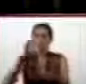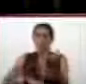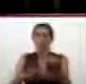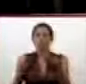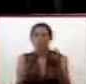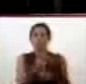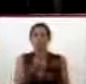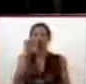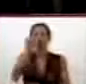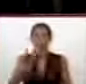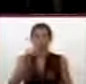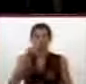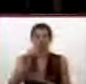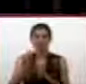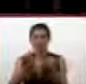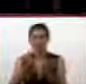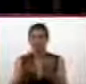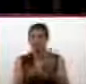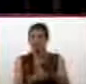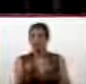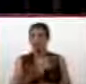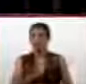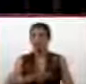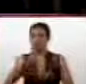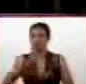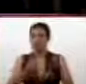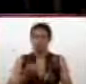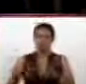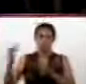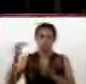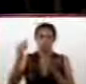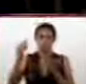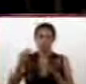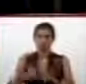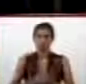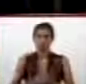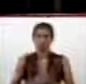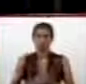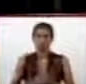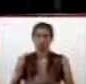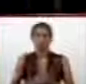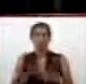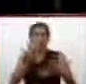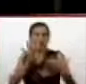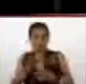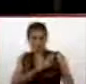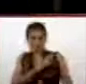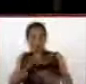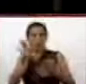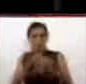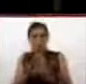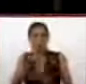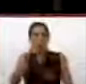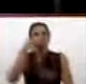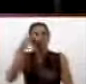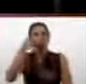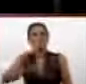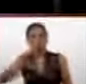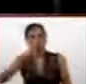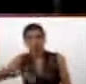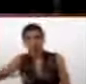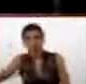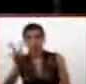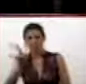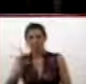opinión. Este vínculo con la población venezolana representa para Venevisión un doble